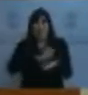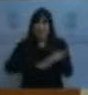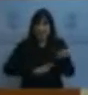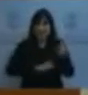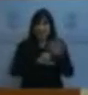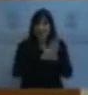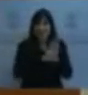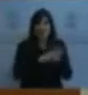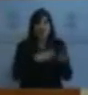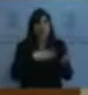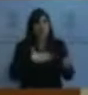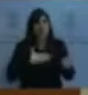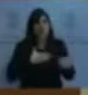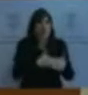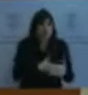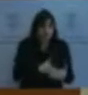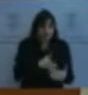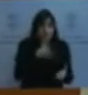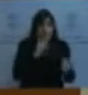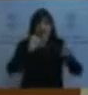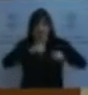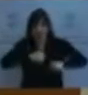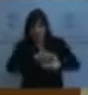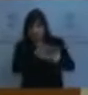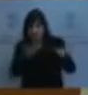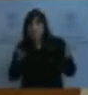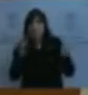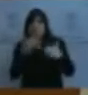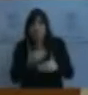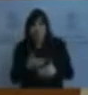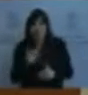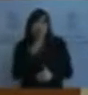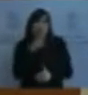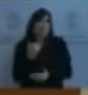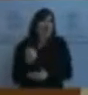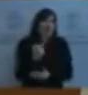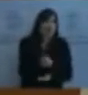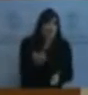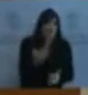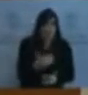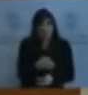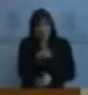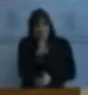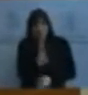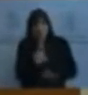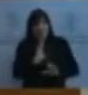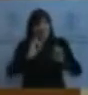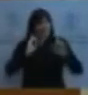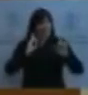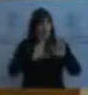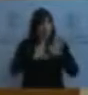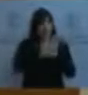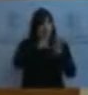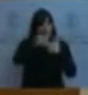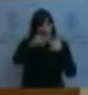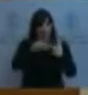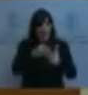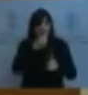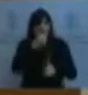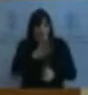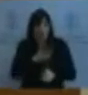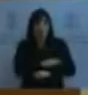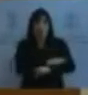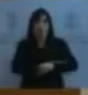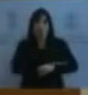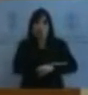acuerdos parlamentarios o no haya apoyos parlamentarios. En el caso de la Ley de Transparencia y Buen Gobierno, se hicieron ofertas en público